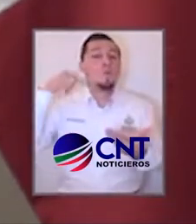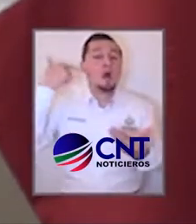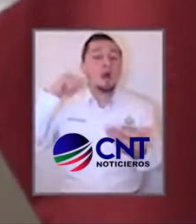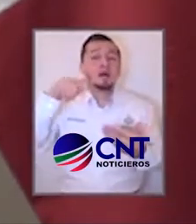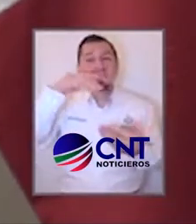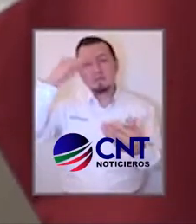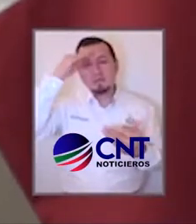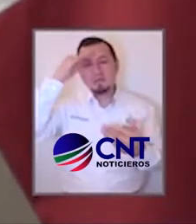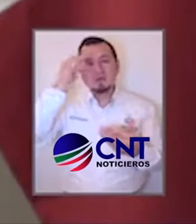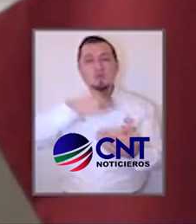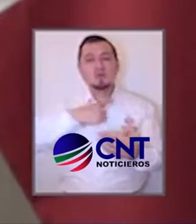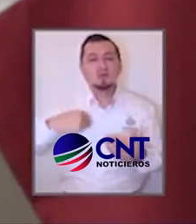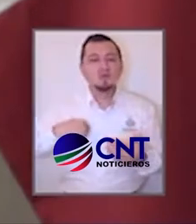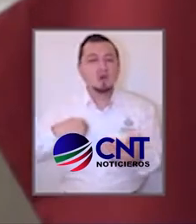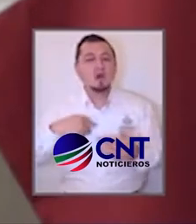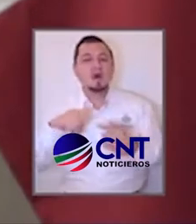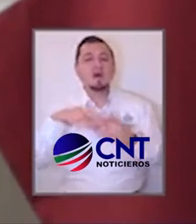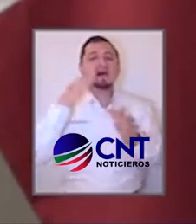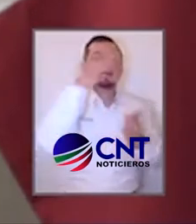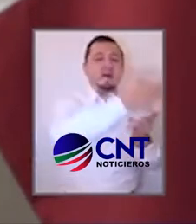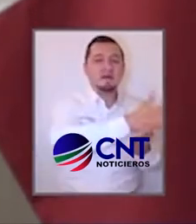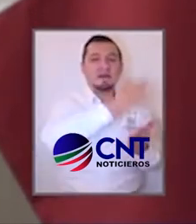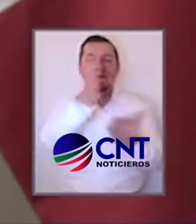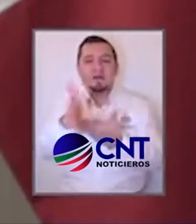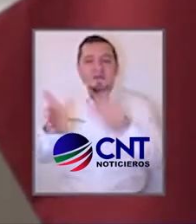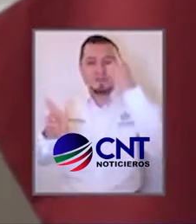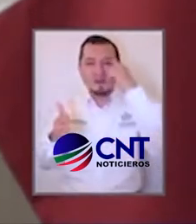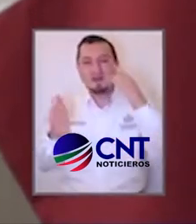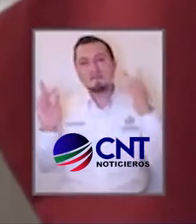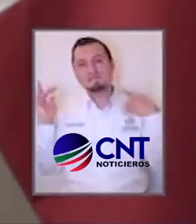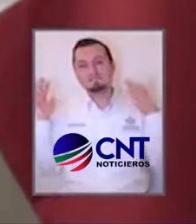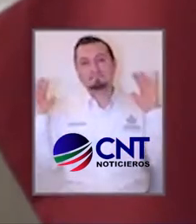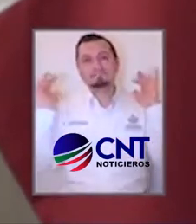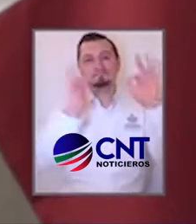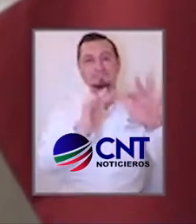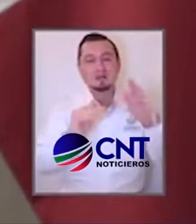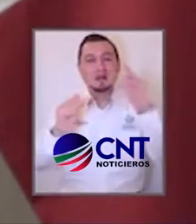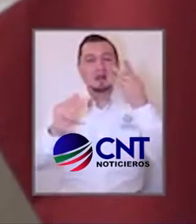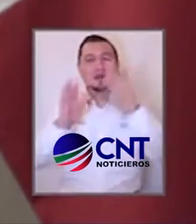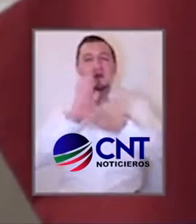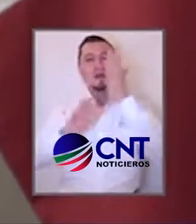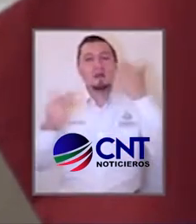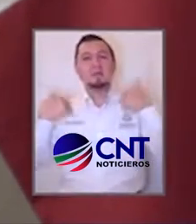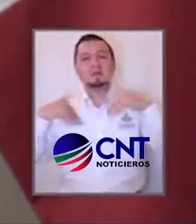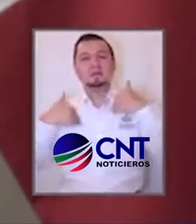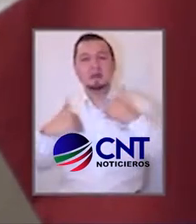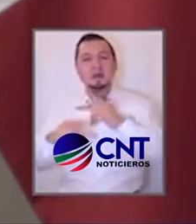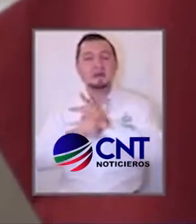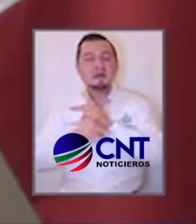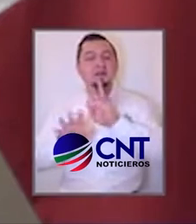que la gente de Guadalajara se vaya a municipios turísticos a abarrotar el fin de semana